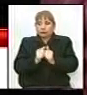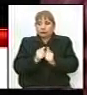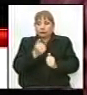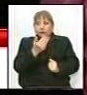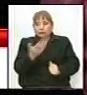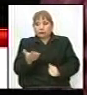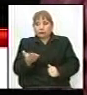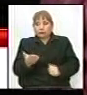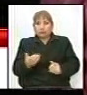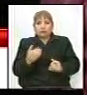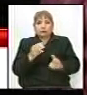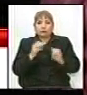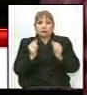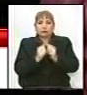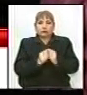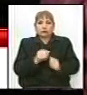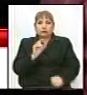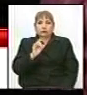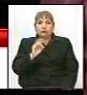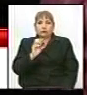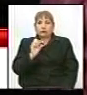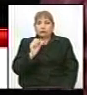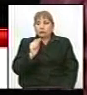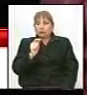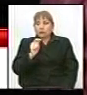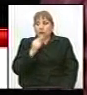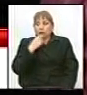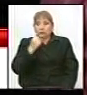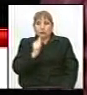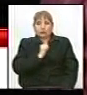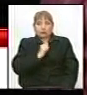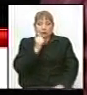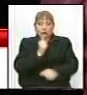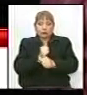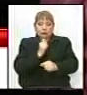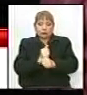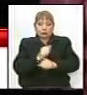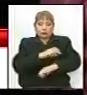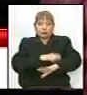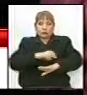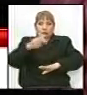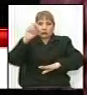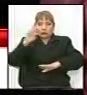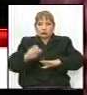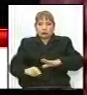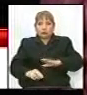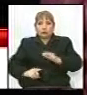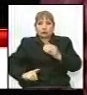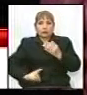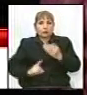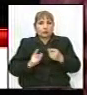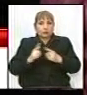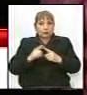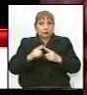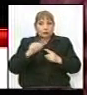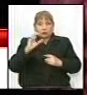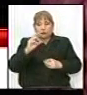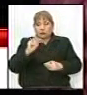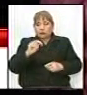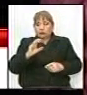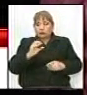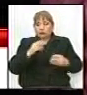el candidato, porque fue un trabajo profesional, fue un trabajo técnico que concluyó